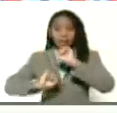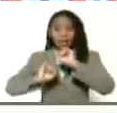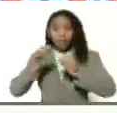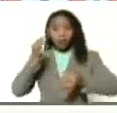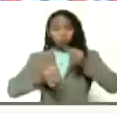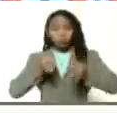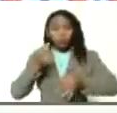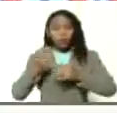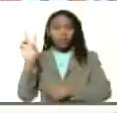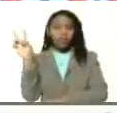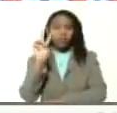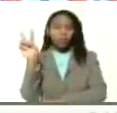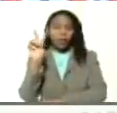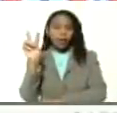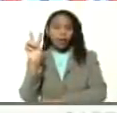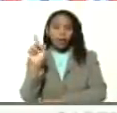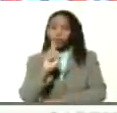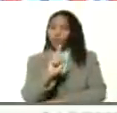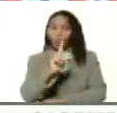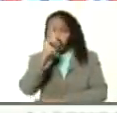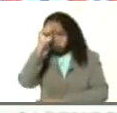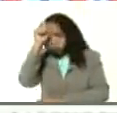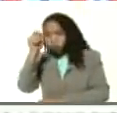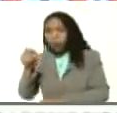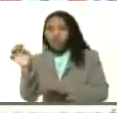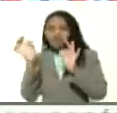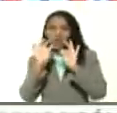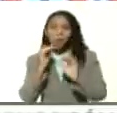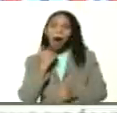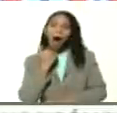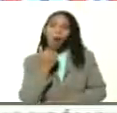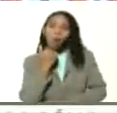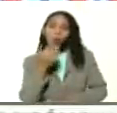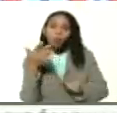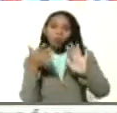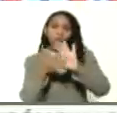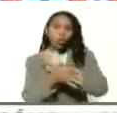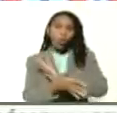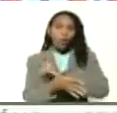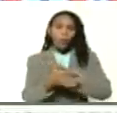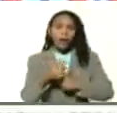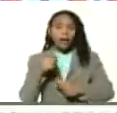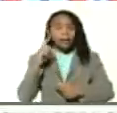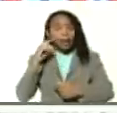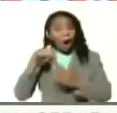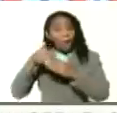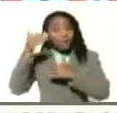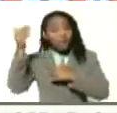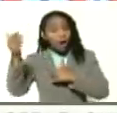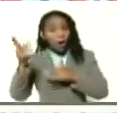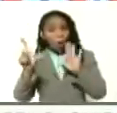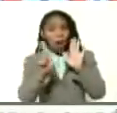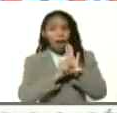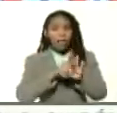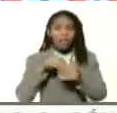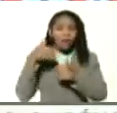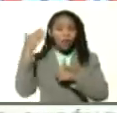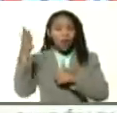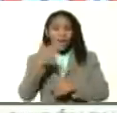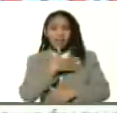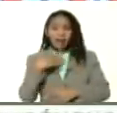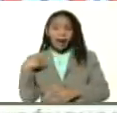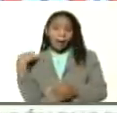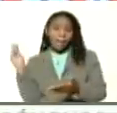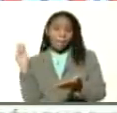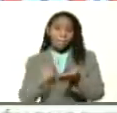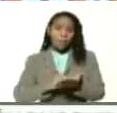de Venezuela y que no reconocemos en forma alguna jurisdicción extranjera o leyes extranjeras que pretendan